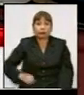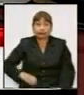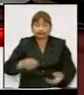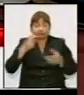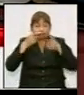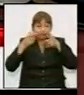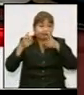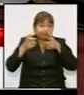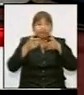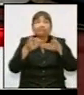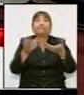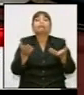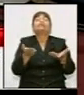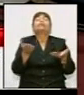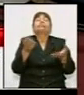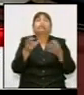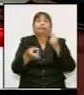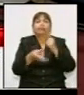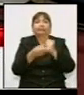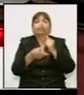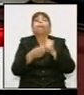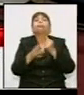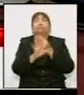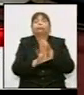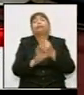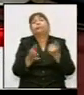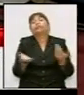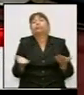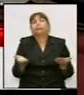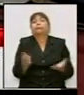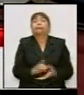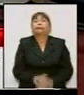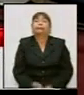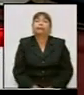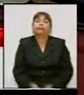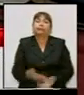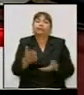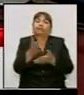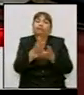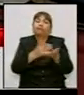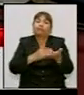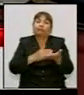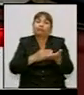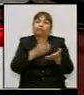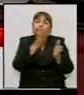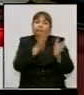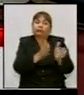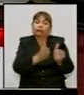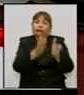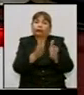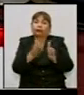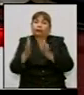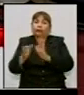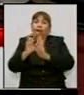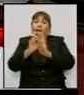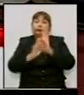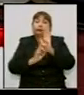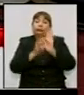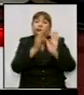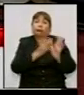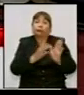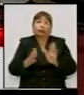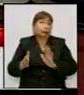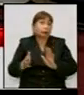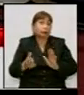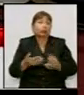de su ciberseguridad, ¿no? Esto como parte de la planificación que ha tenido la Fuerza Aérea durante años en